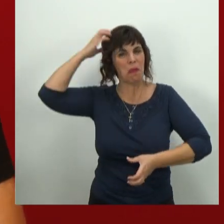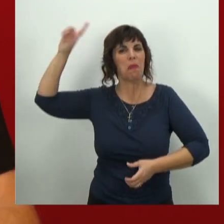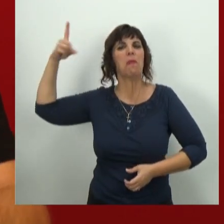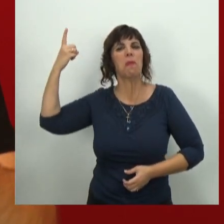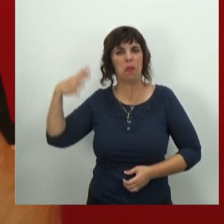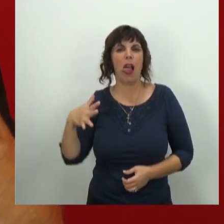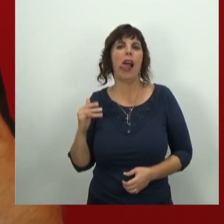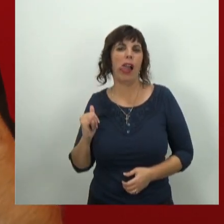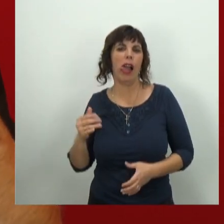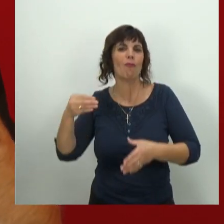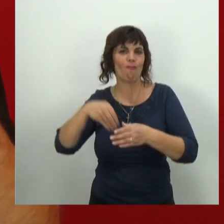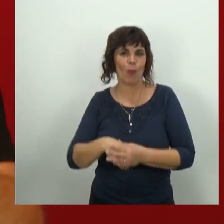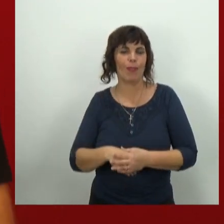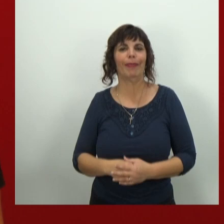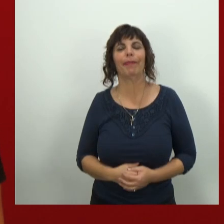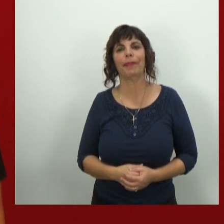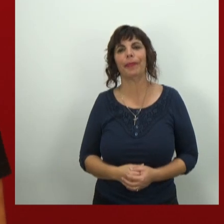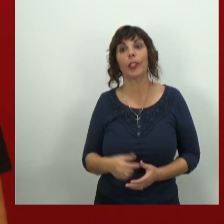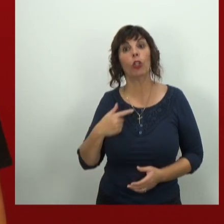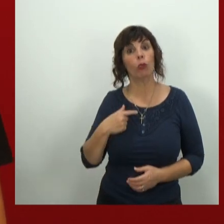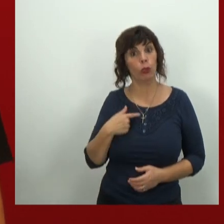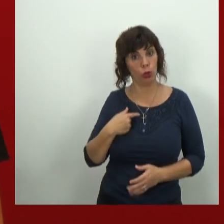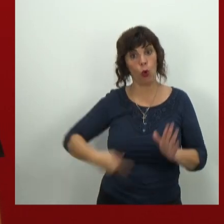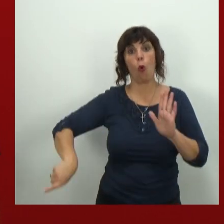Y he hecho una lista